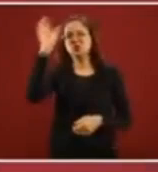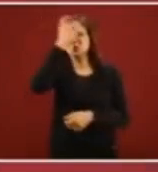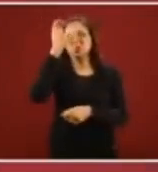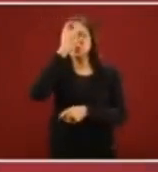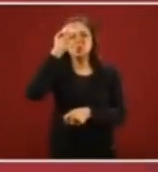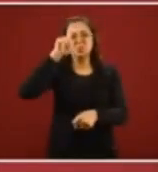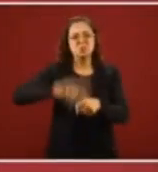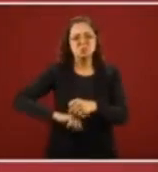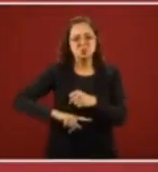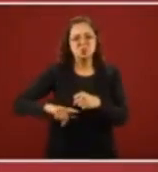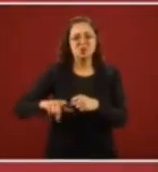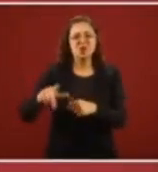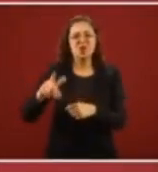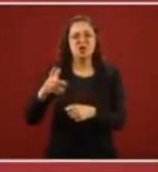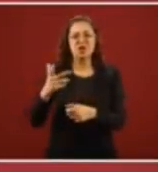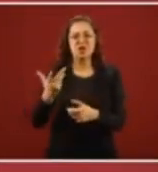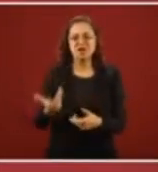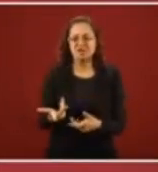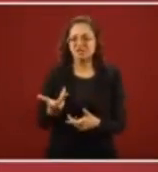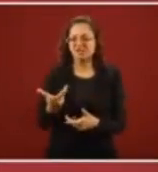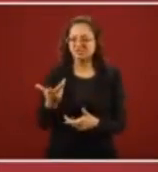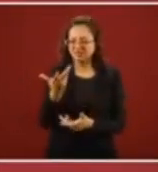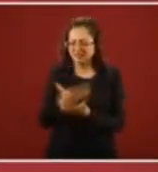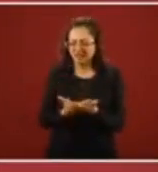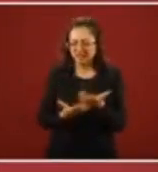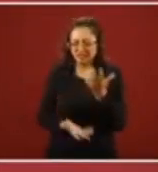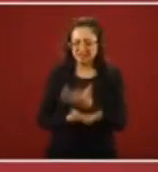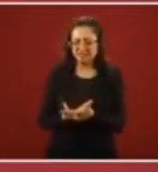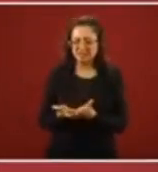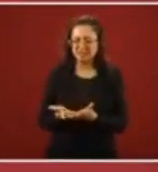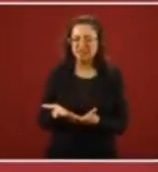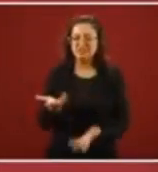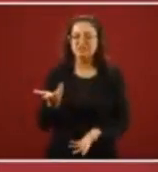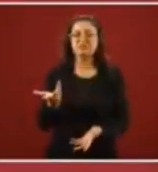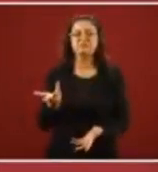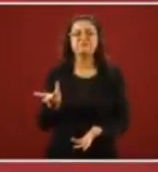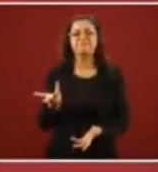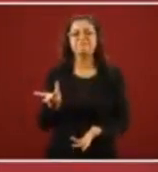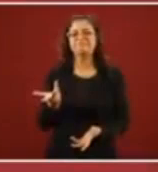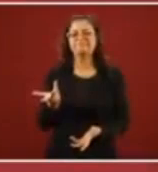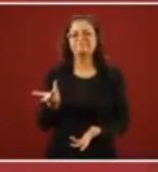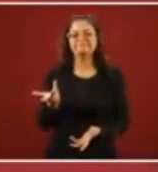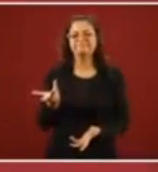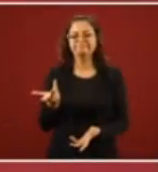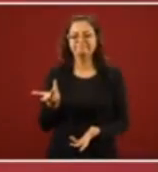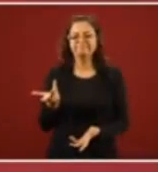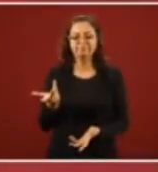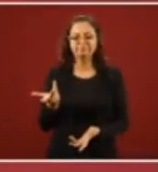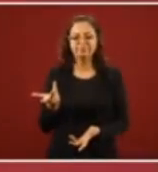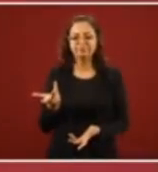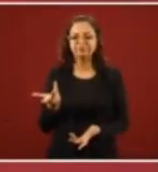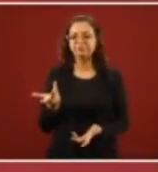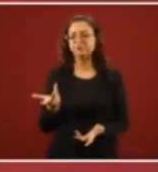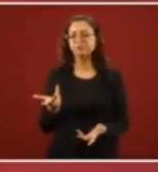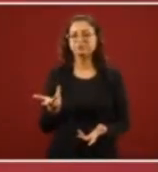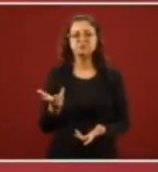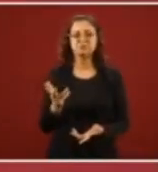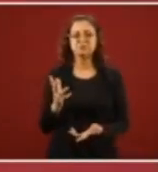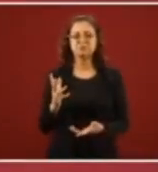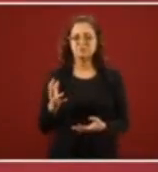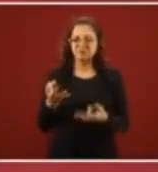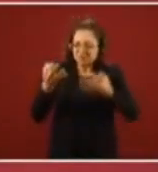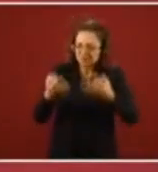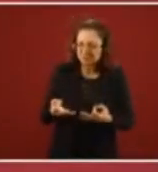o un proceder de informalidad,